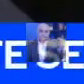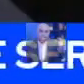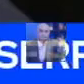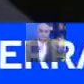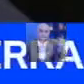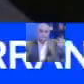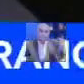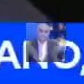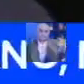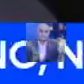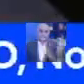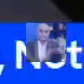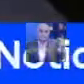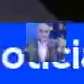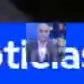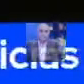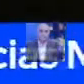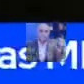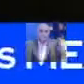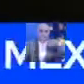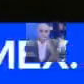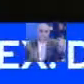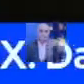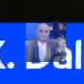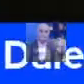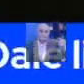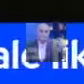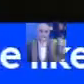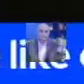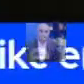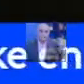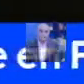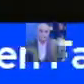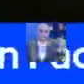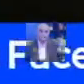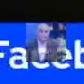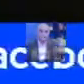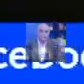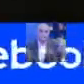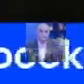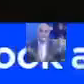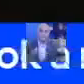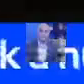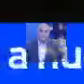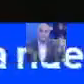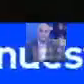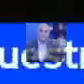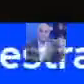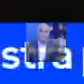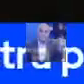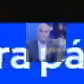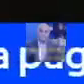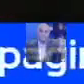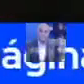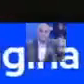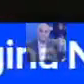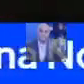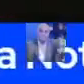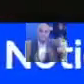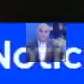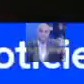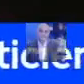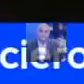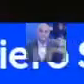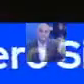otra opinión, advertencia o amenaza de quien no entiende qué es cruzar esa